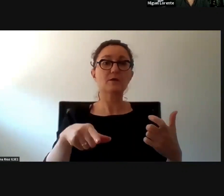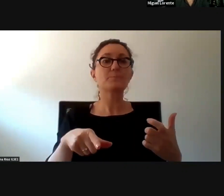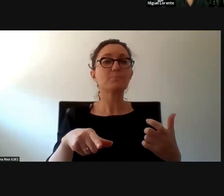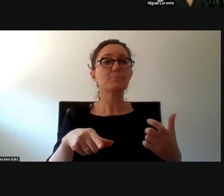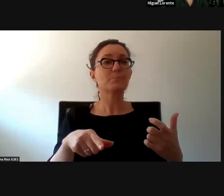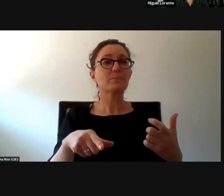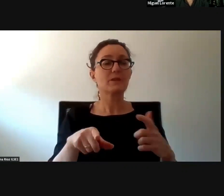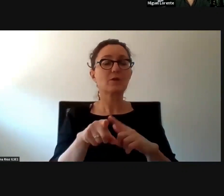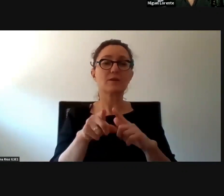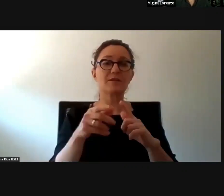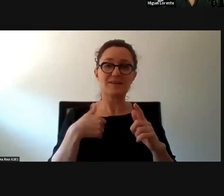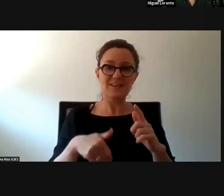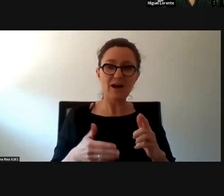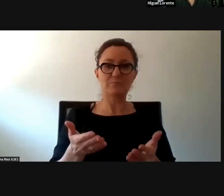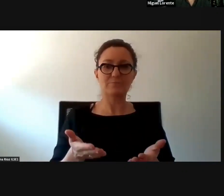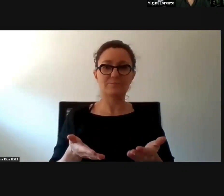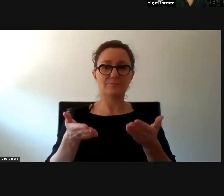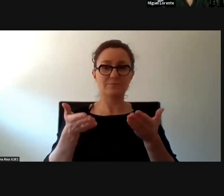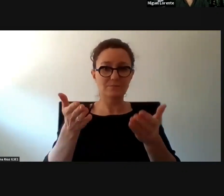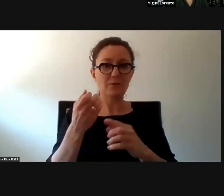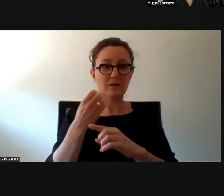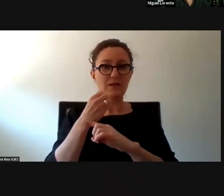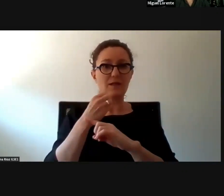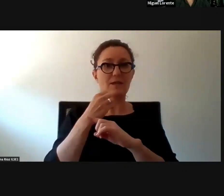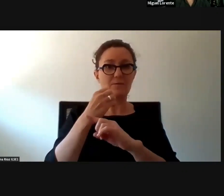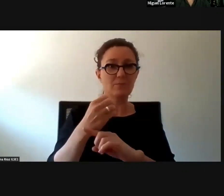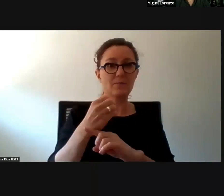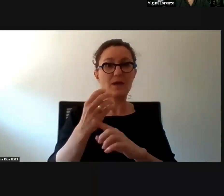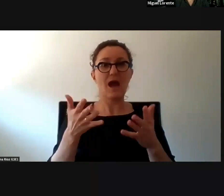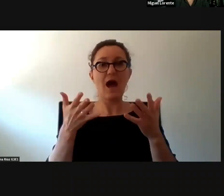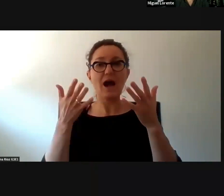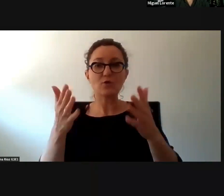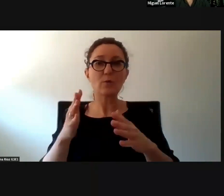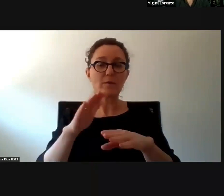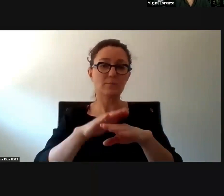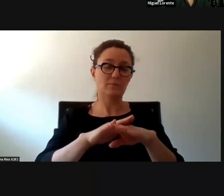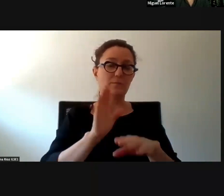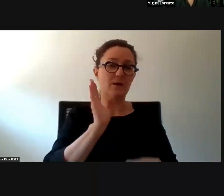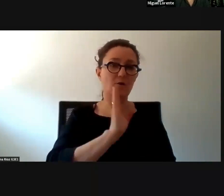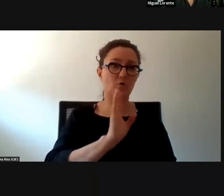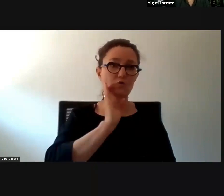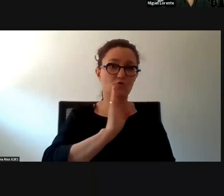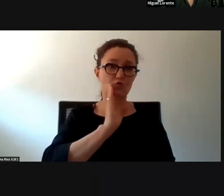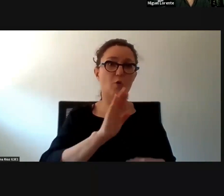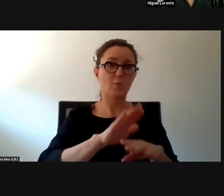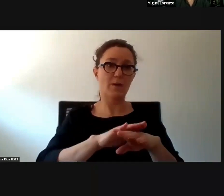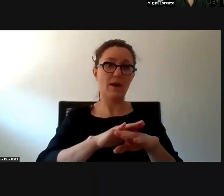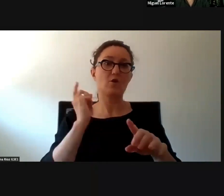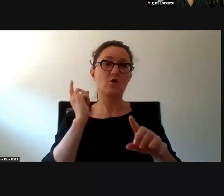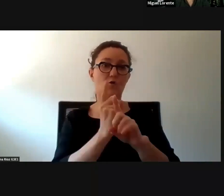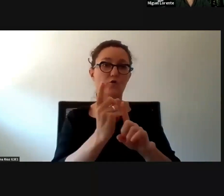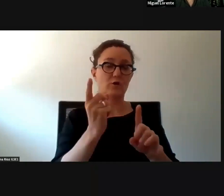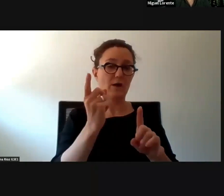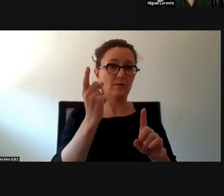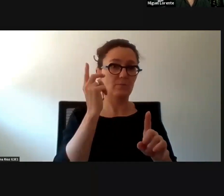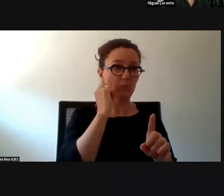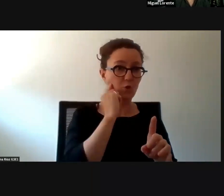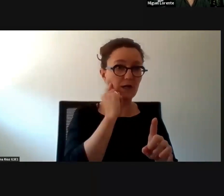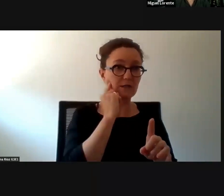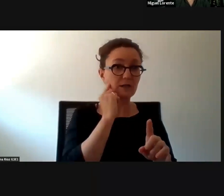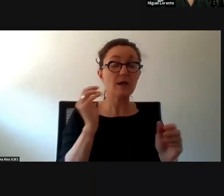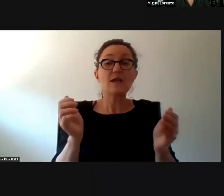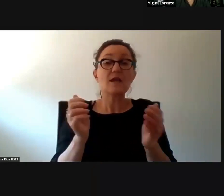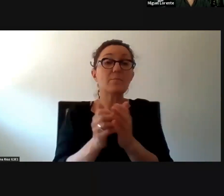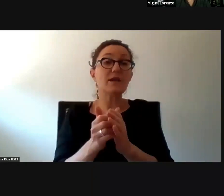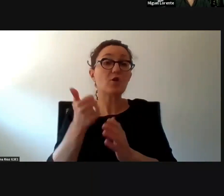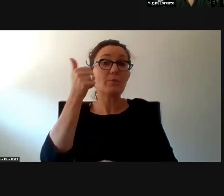ya existente, puesto que la pornografía es una consecuencia de la construcción existente. Y los micromachismos, pues no dejan de ser macromachismos, ¿no? Es